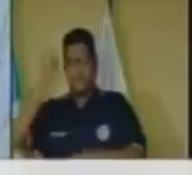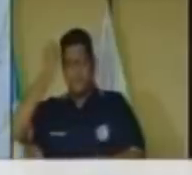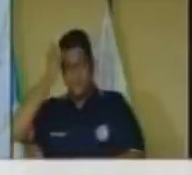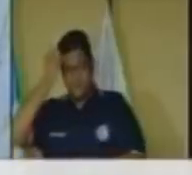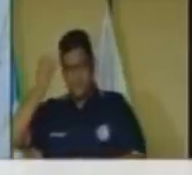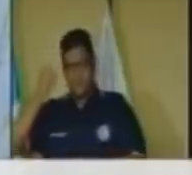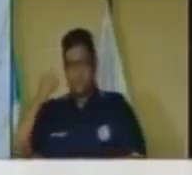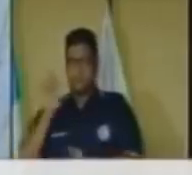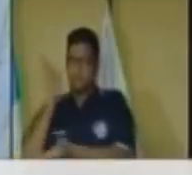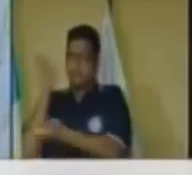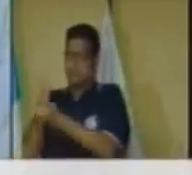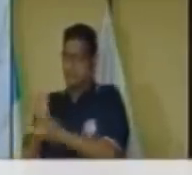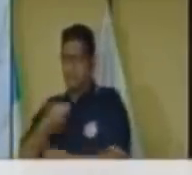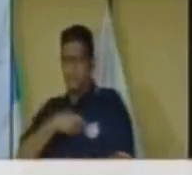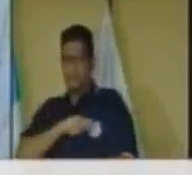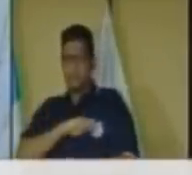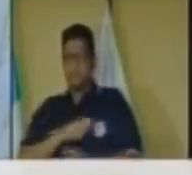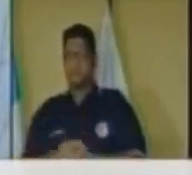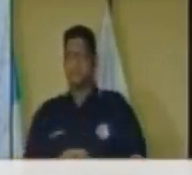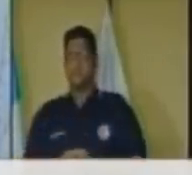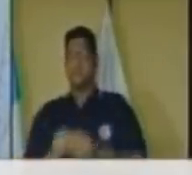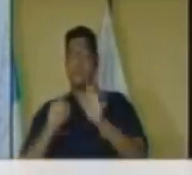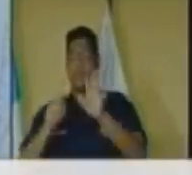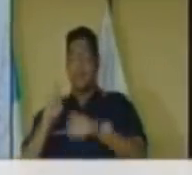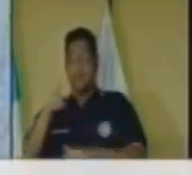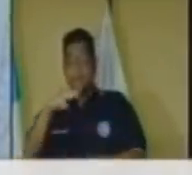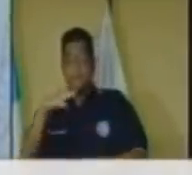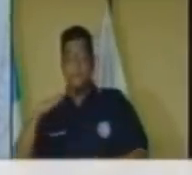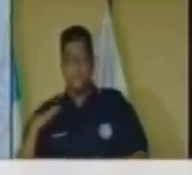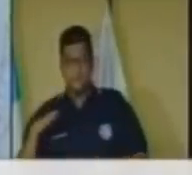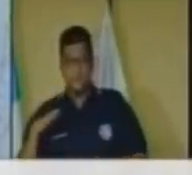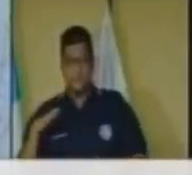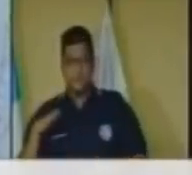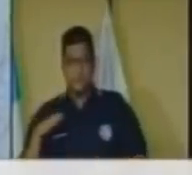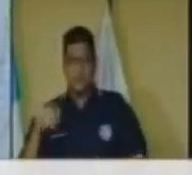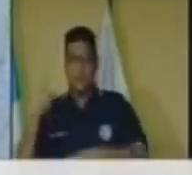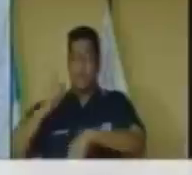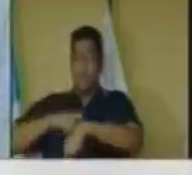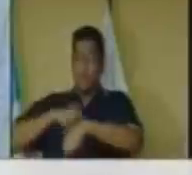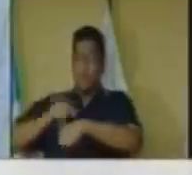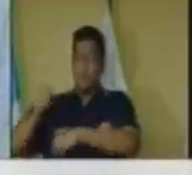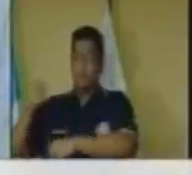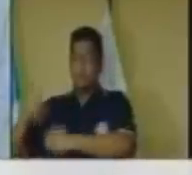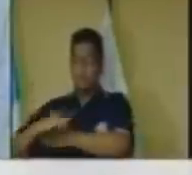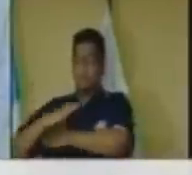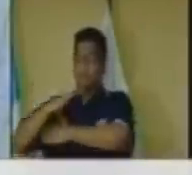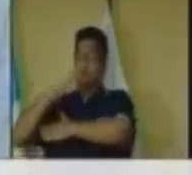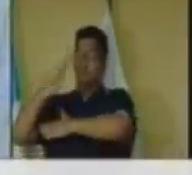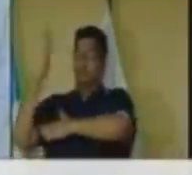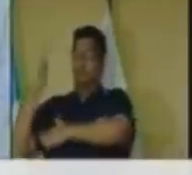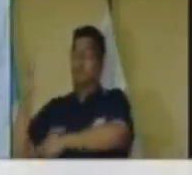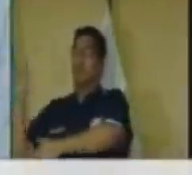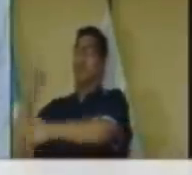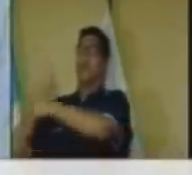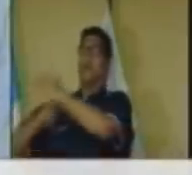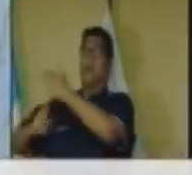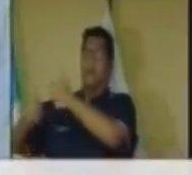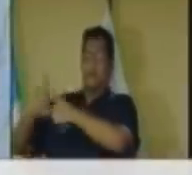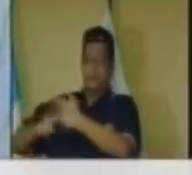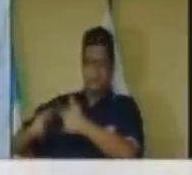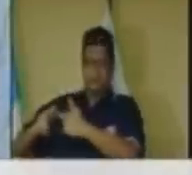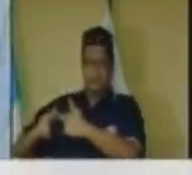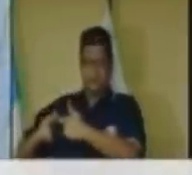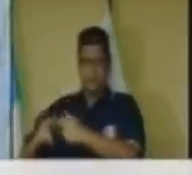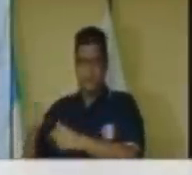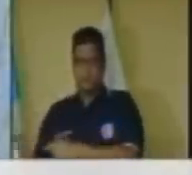España. El 6 de marzo, en horas de la madrugada, regresan a Madrid y salen directo